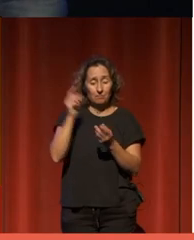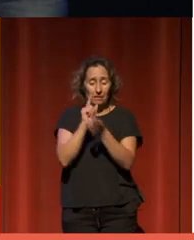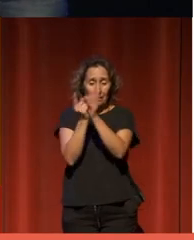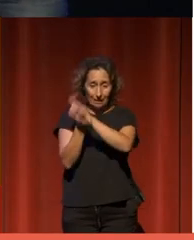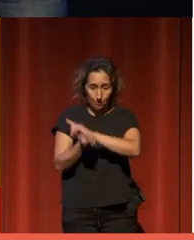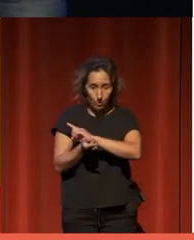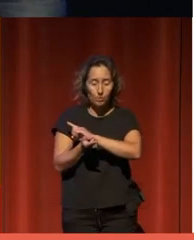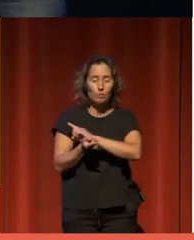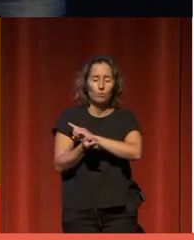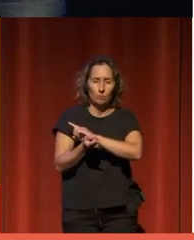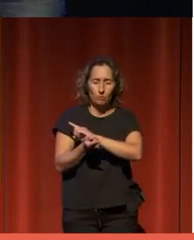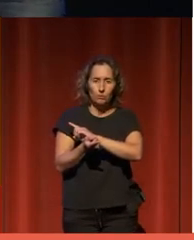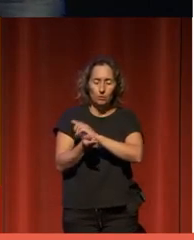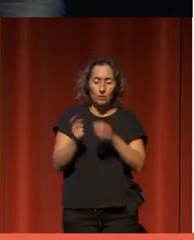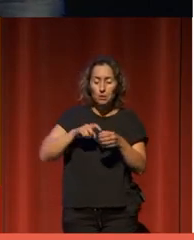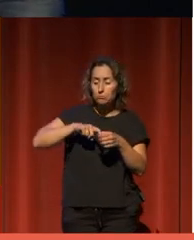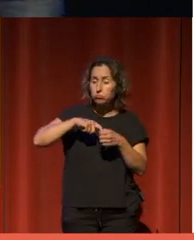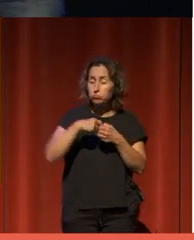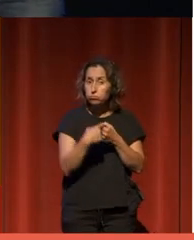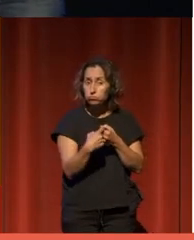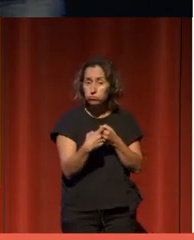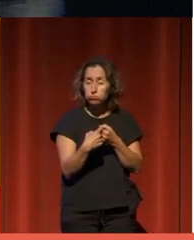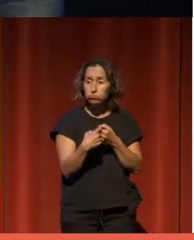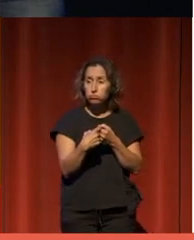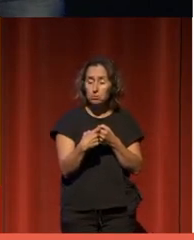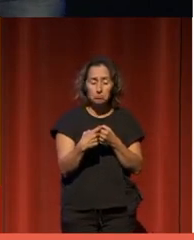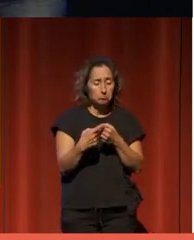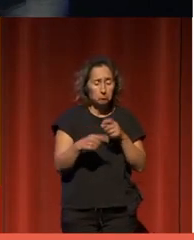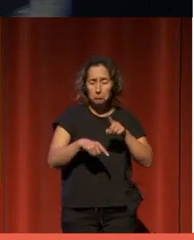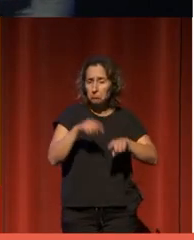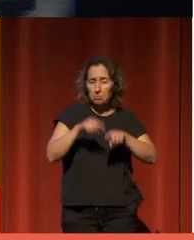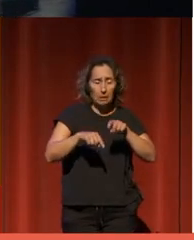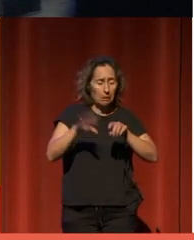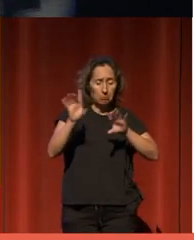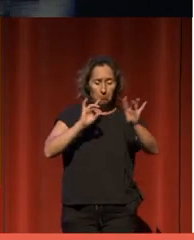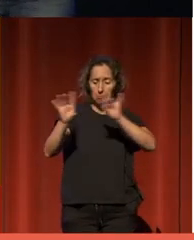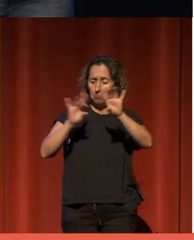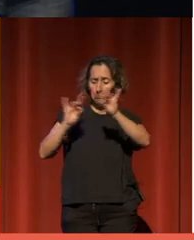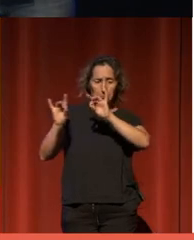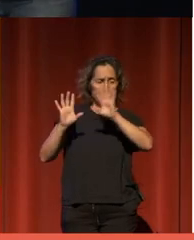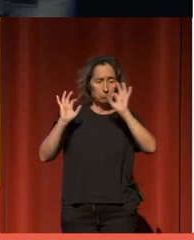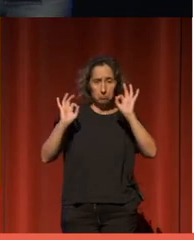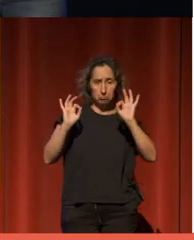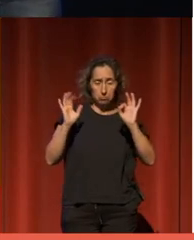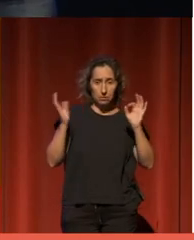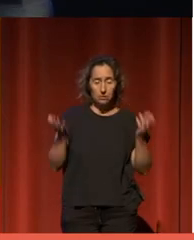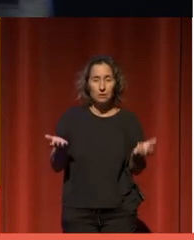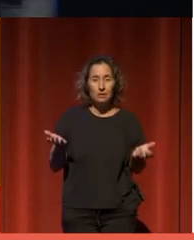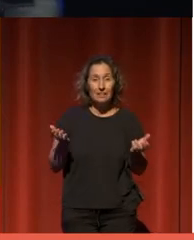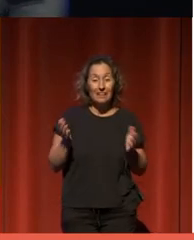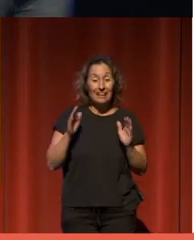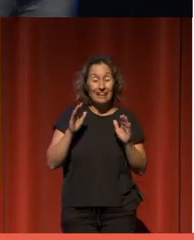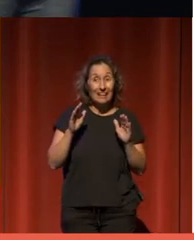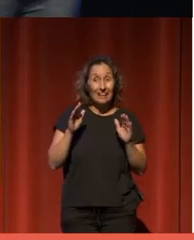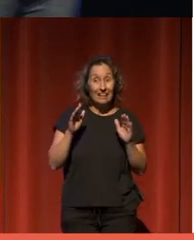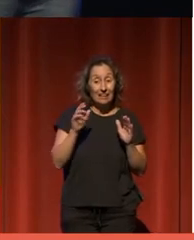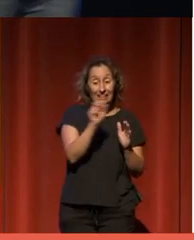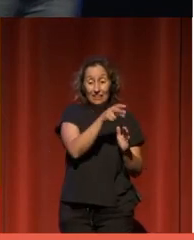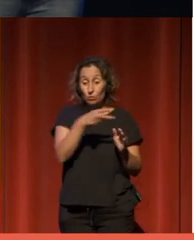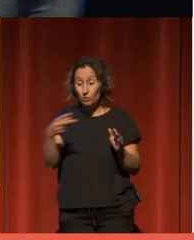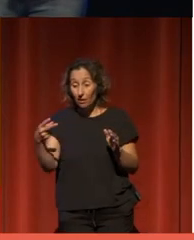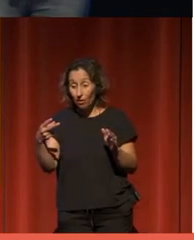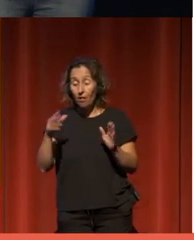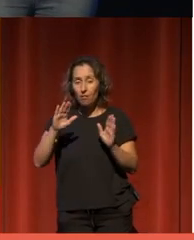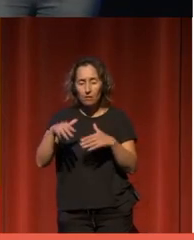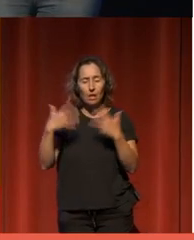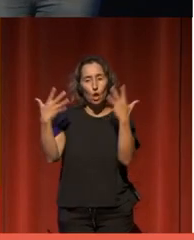distintos participantes que se seleccionan aleatoriamente y que al final pueden producir una recomendación que por supuesto no